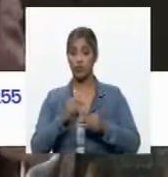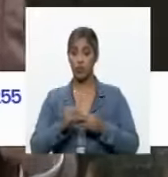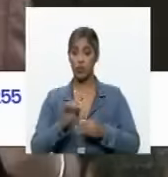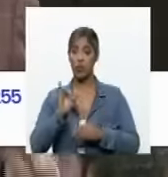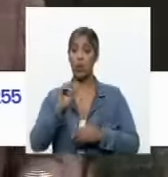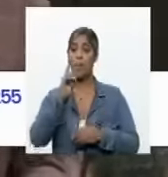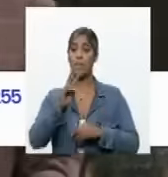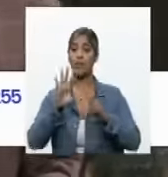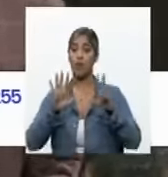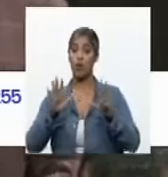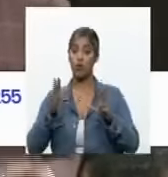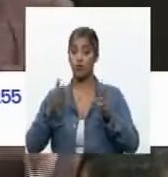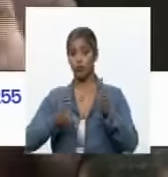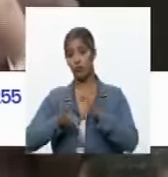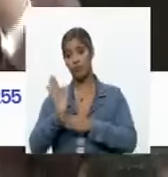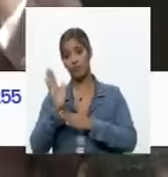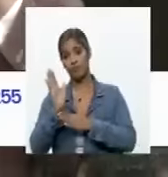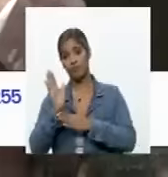el 28 se fue.